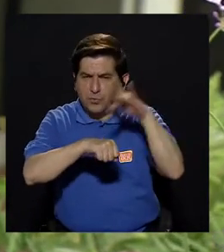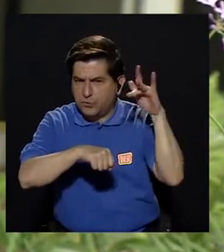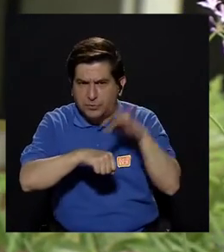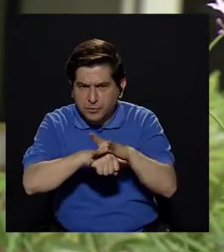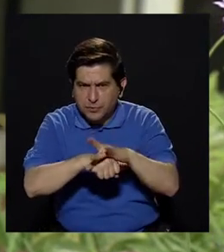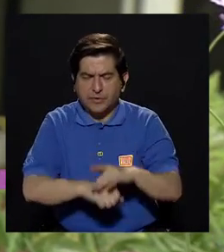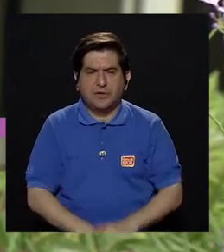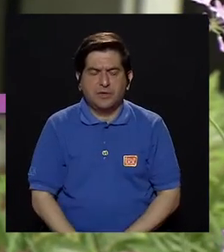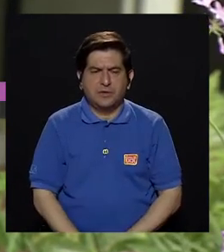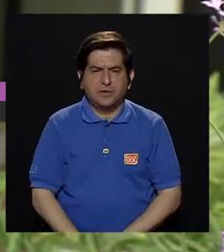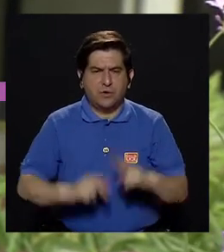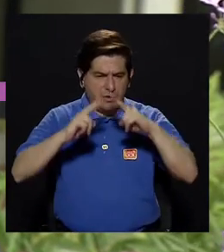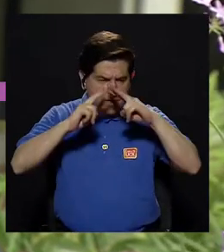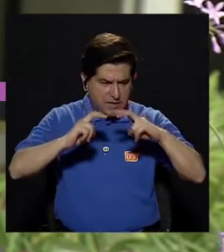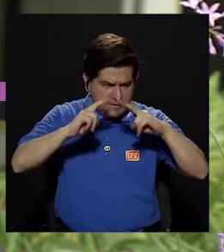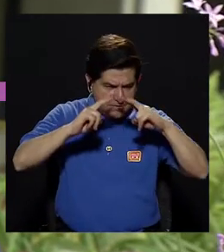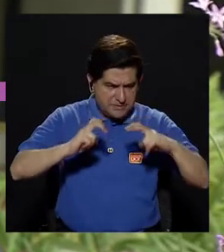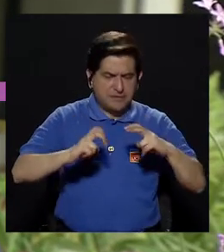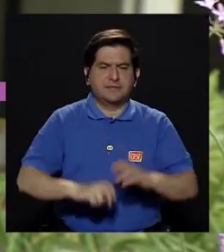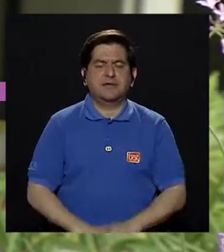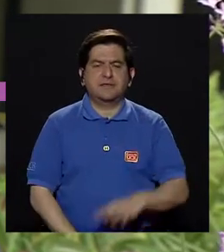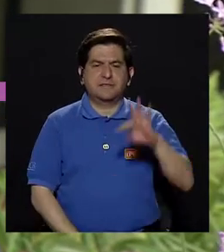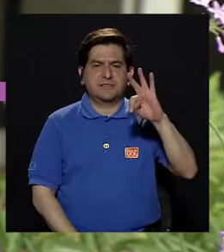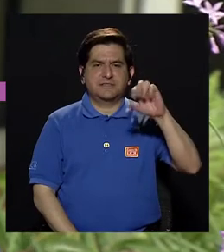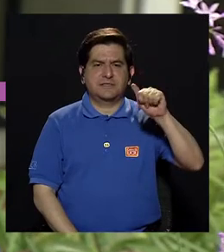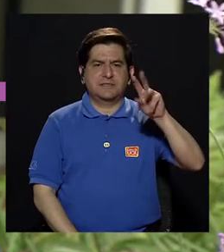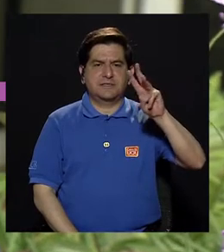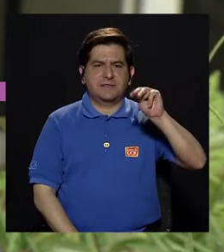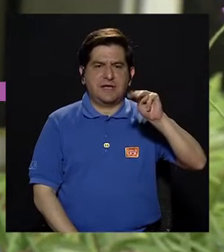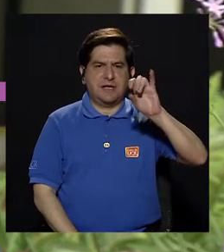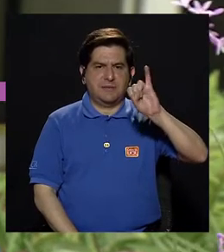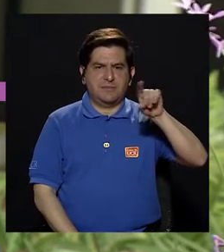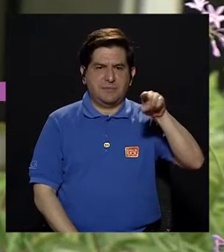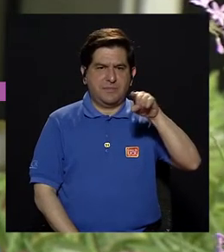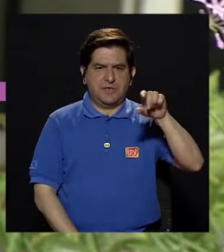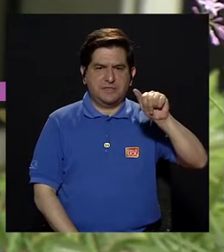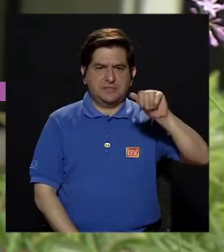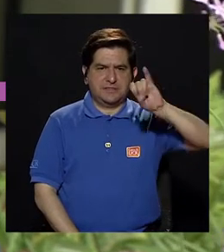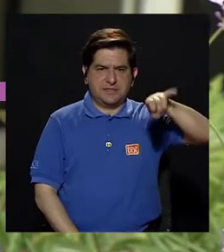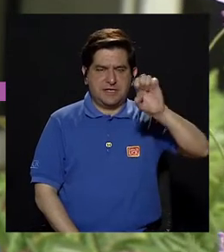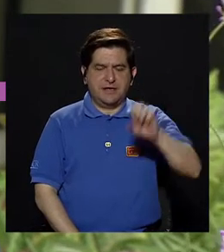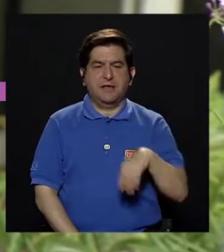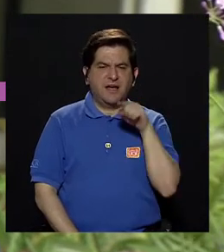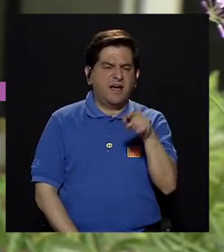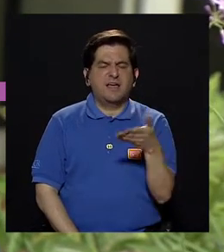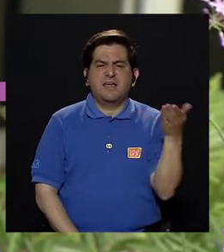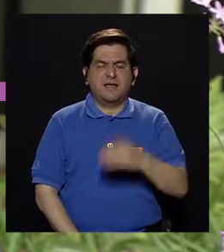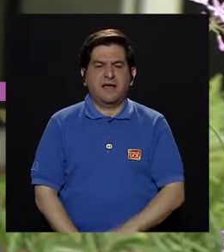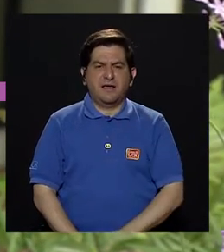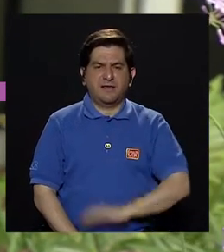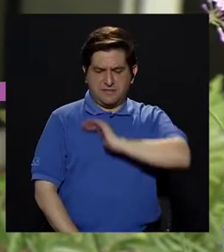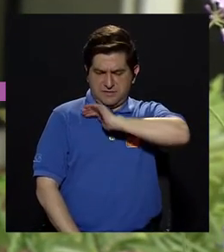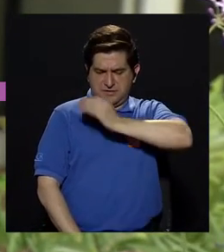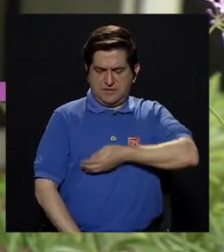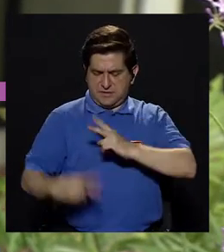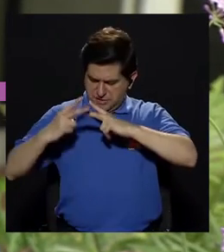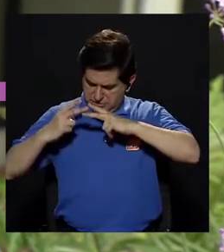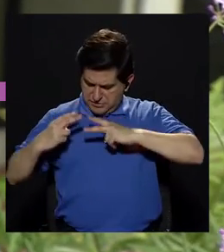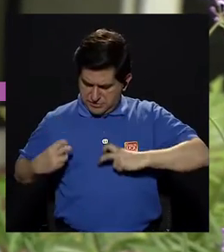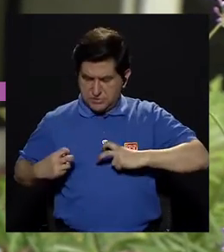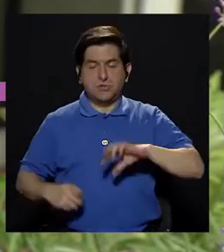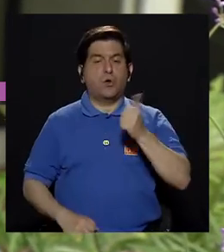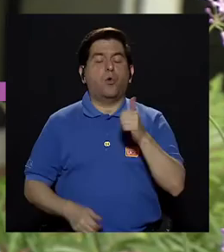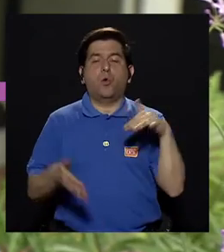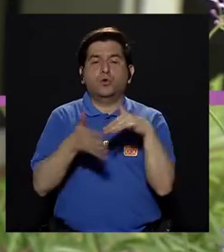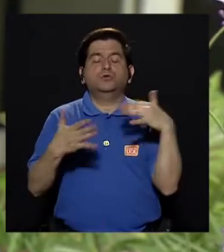hablamos de tamizado o de tamizaje, ¿verdad? Básicamente estamos hablando de lo que es la mamografía. Hay una serie de otros estudios